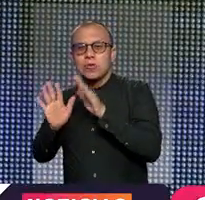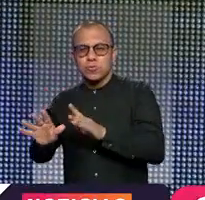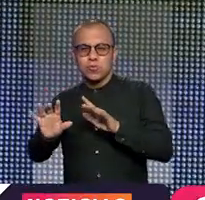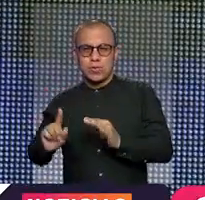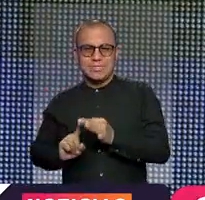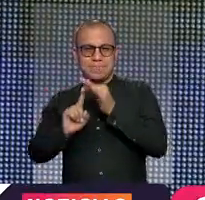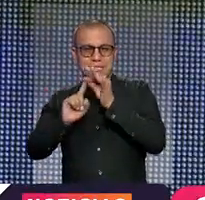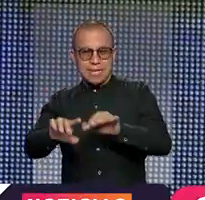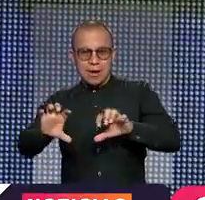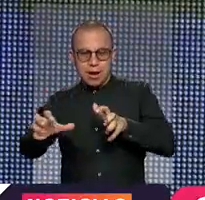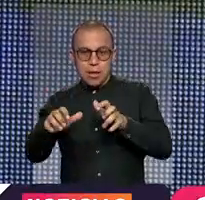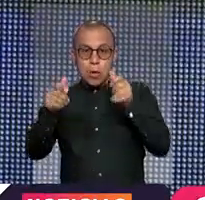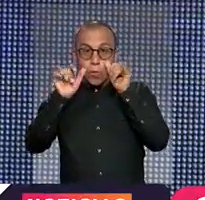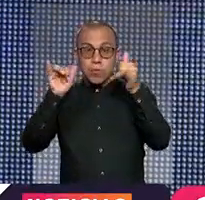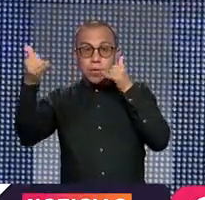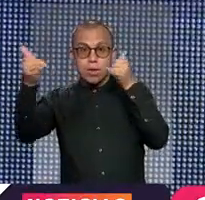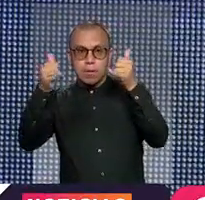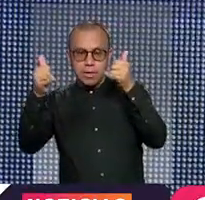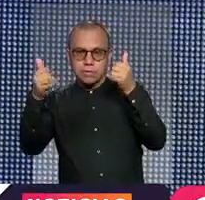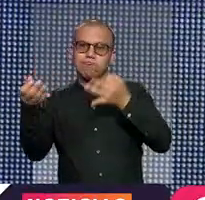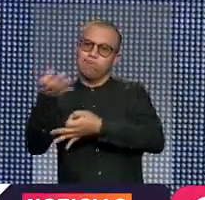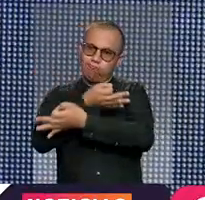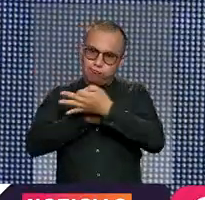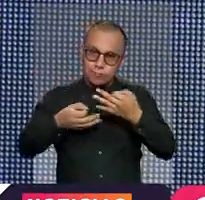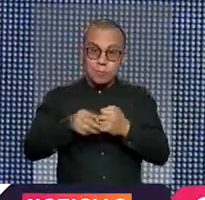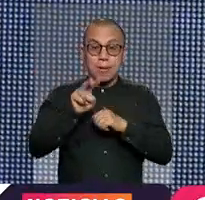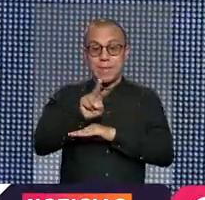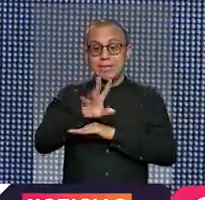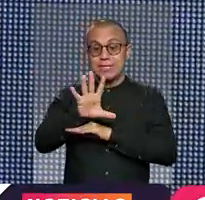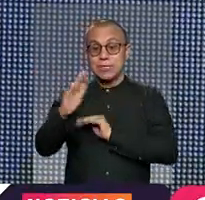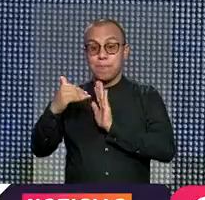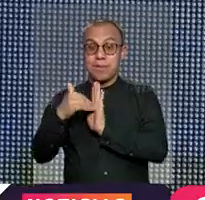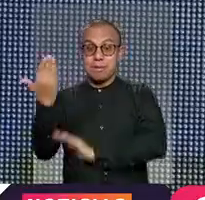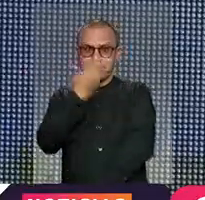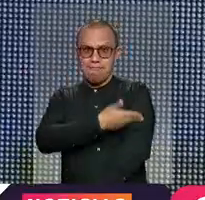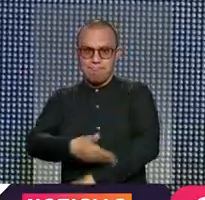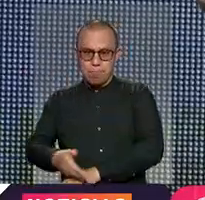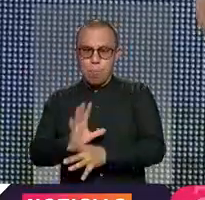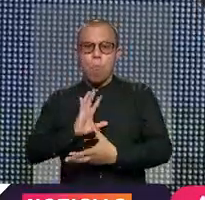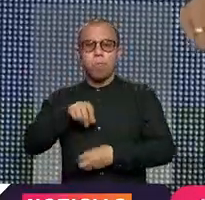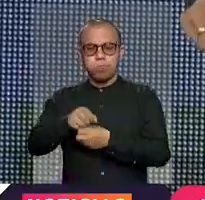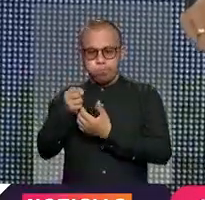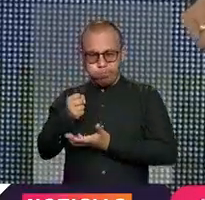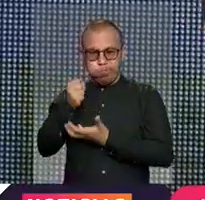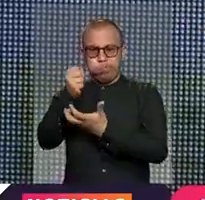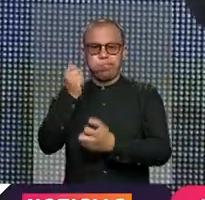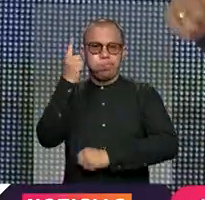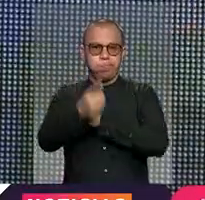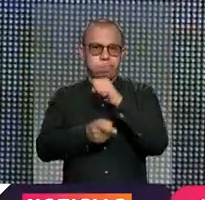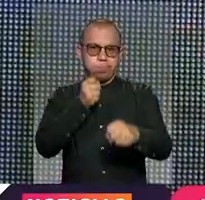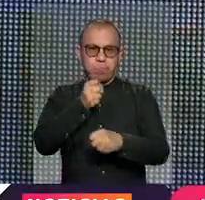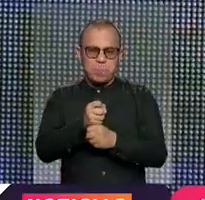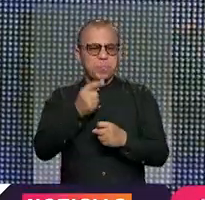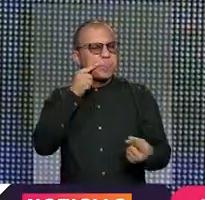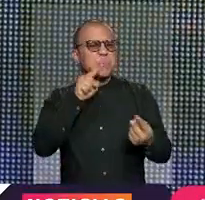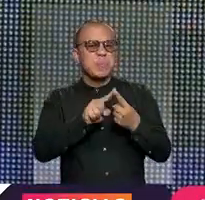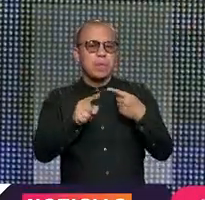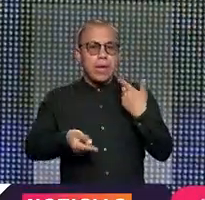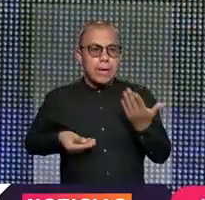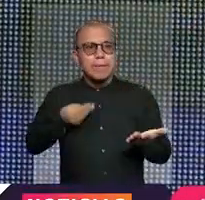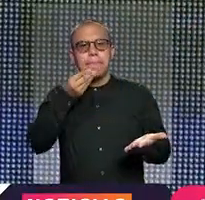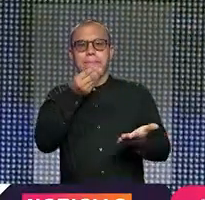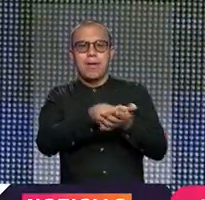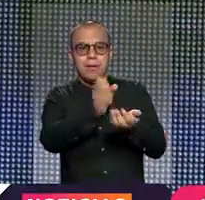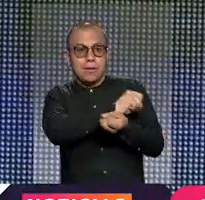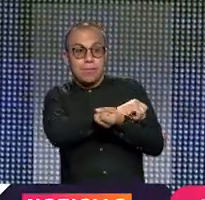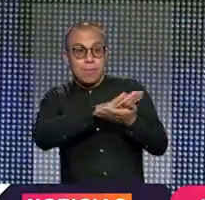cámaras y nosotros vamos a usar esos 25 mil millones de pesos que tenemos en presupuesto de este año para pagarle las